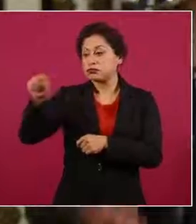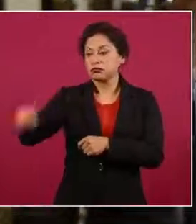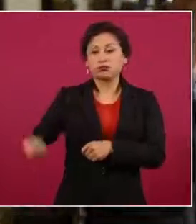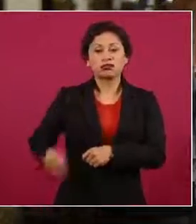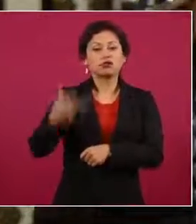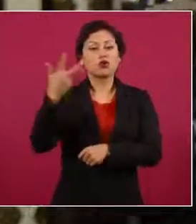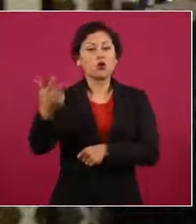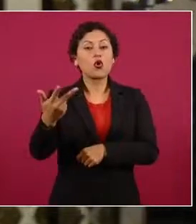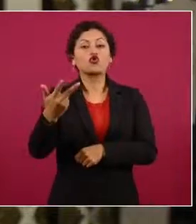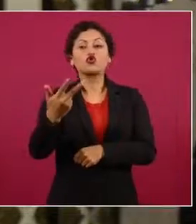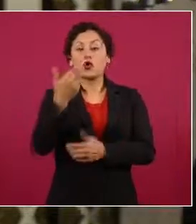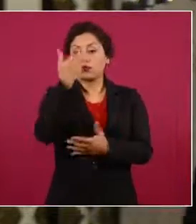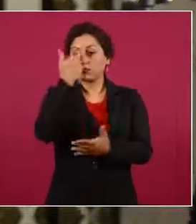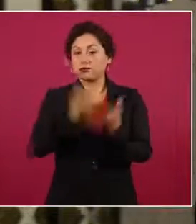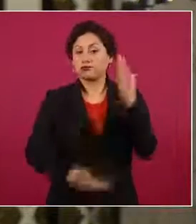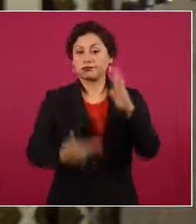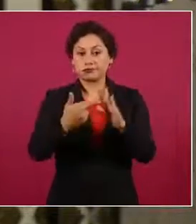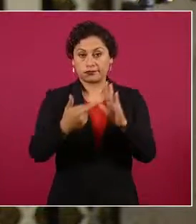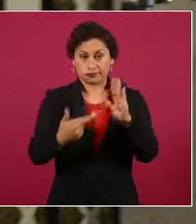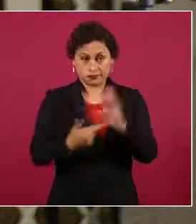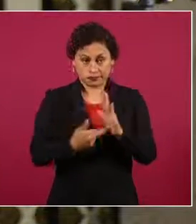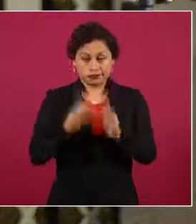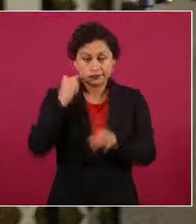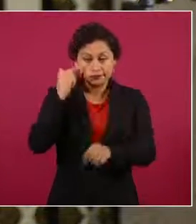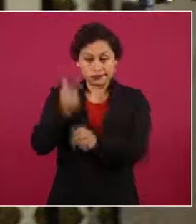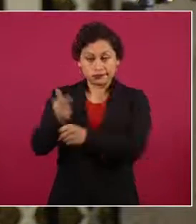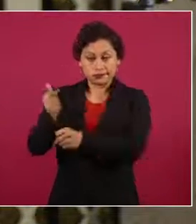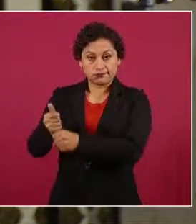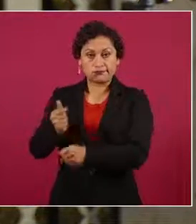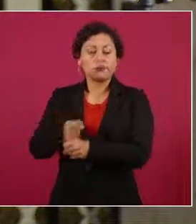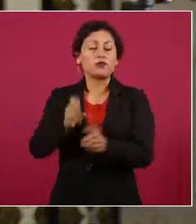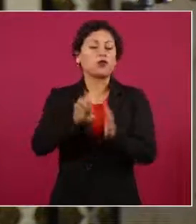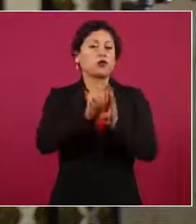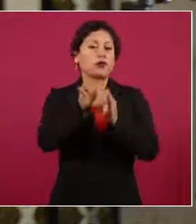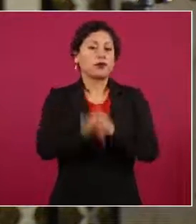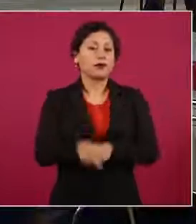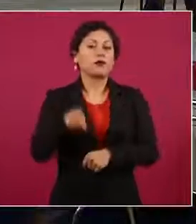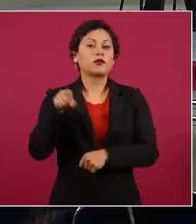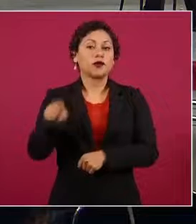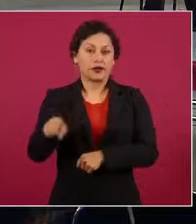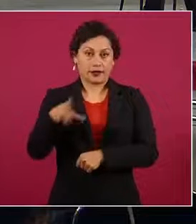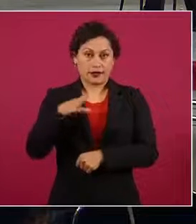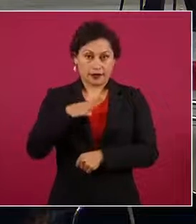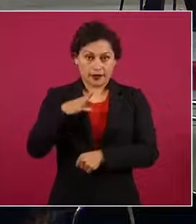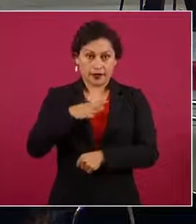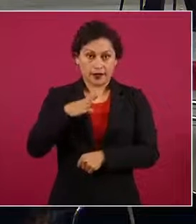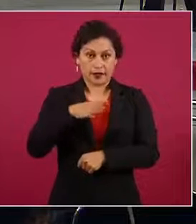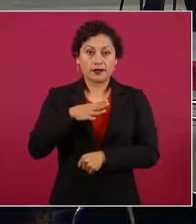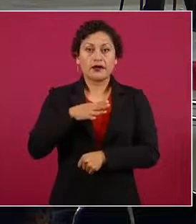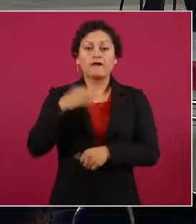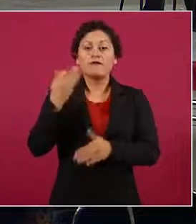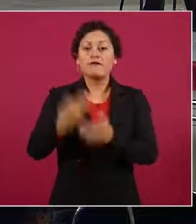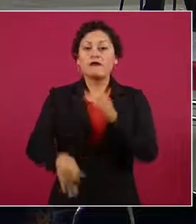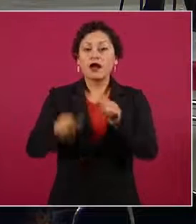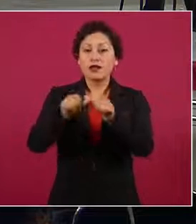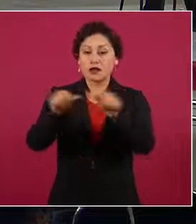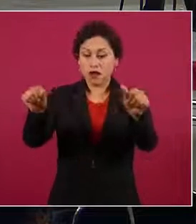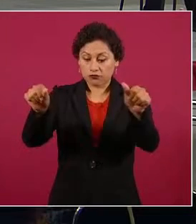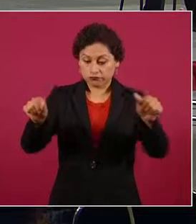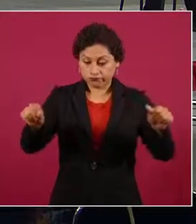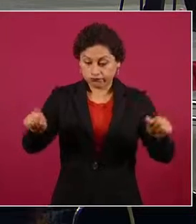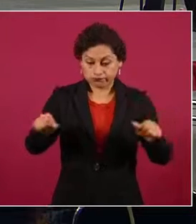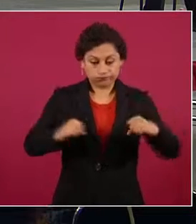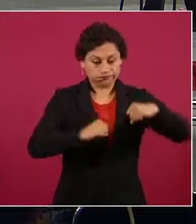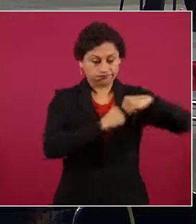reglas. En una de ellas es la medición donde el ejido no ha sido medido correctamente, ya que sus